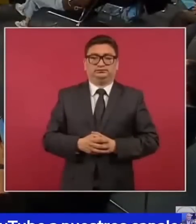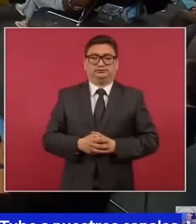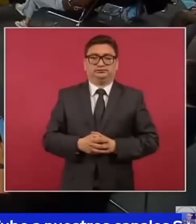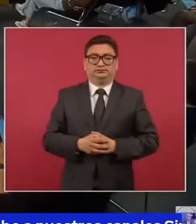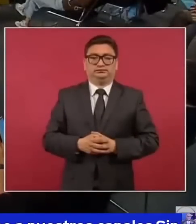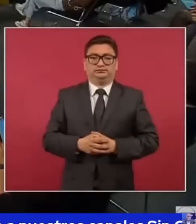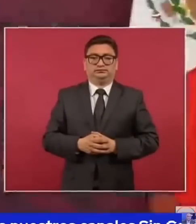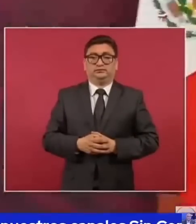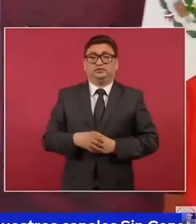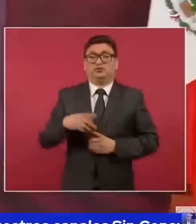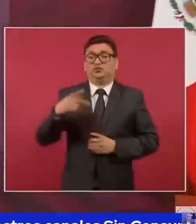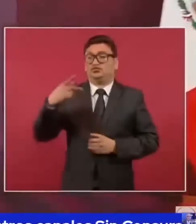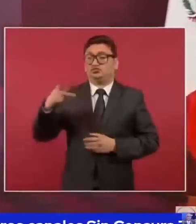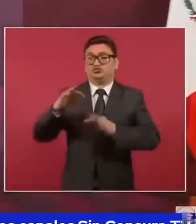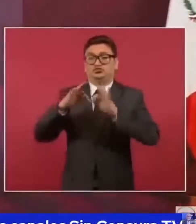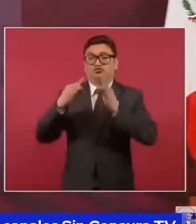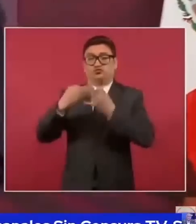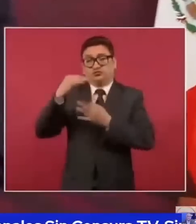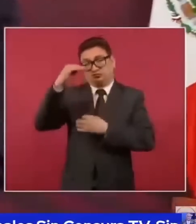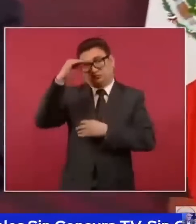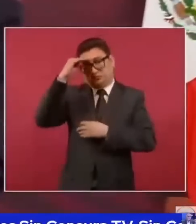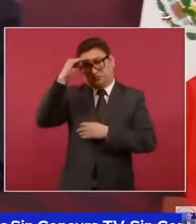que tiene una manera de pensar.